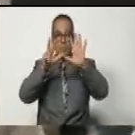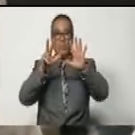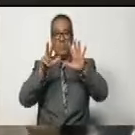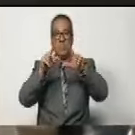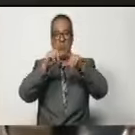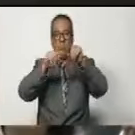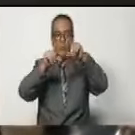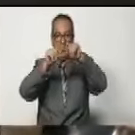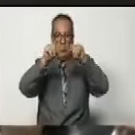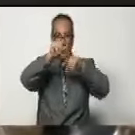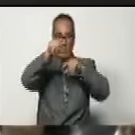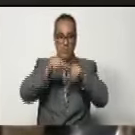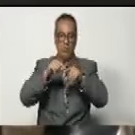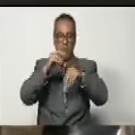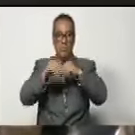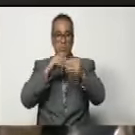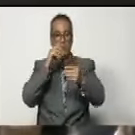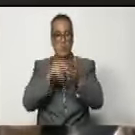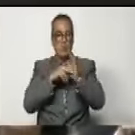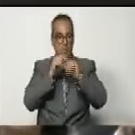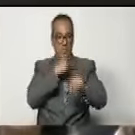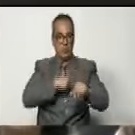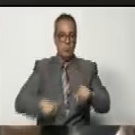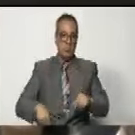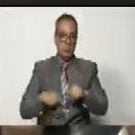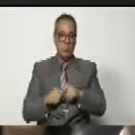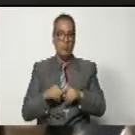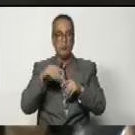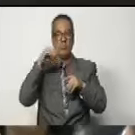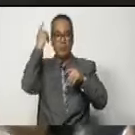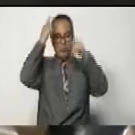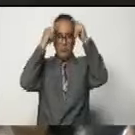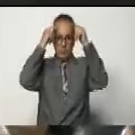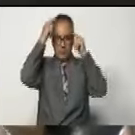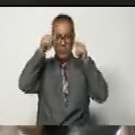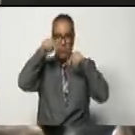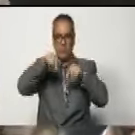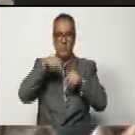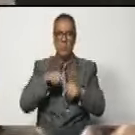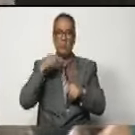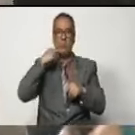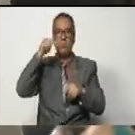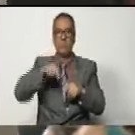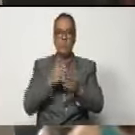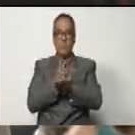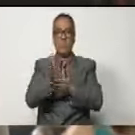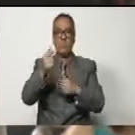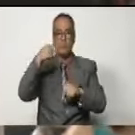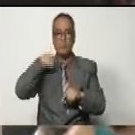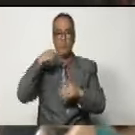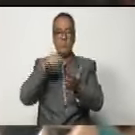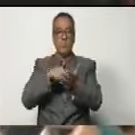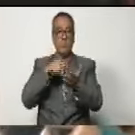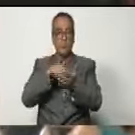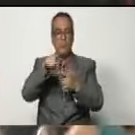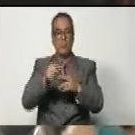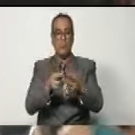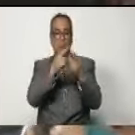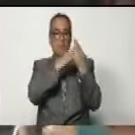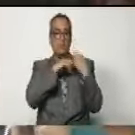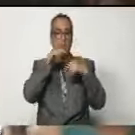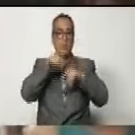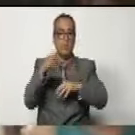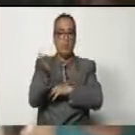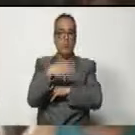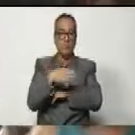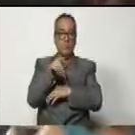la concreta el presidente Chávez y que todavía sigue teniendo una deuda de representación.